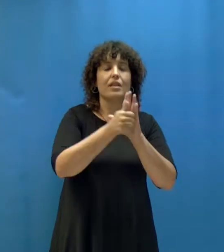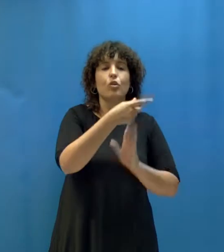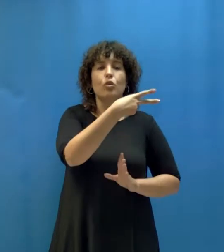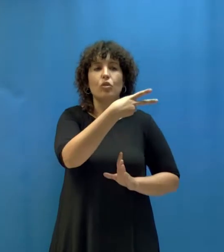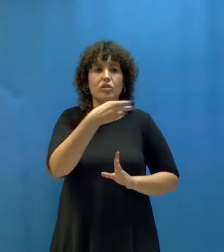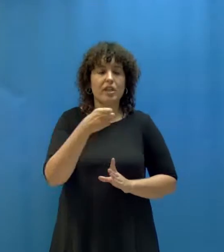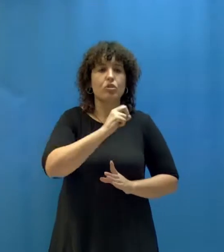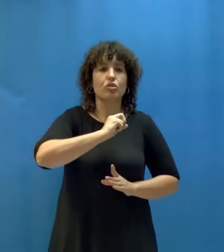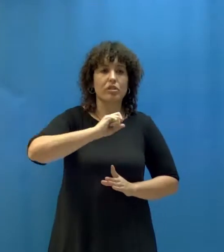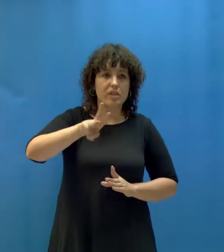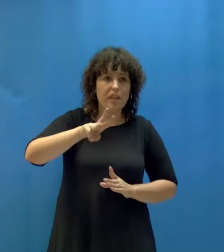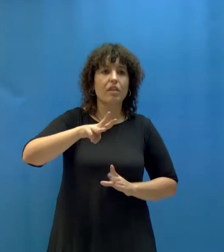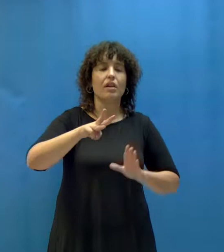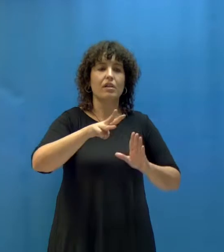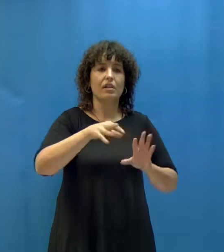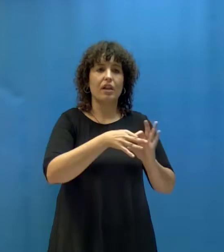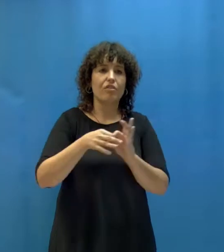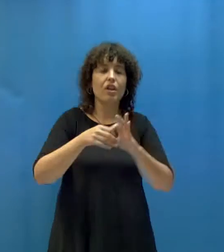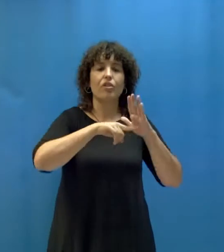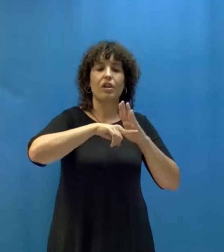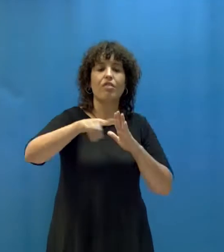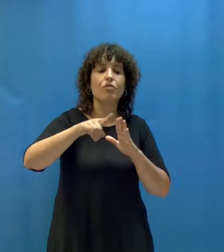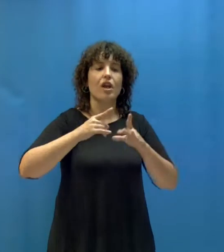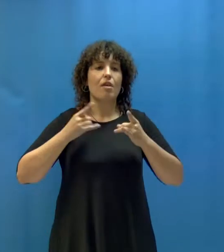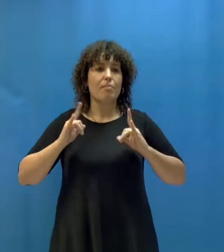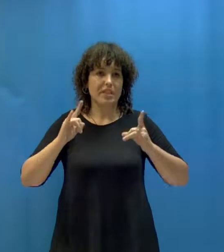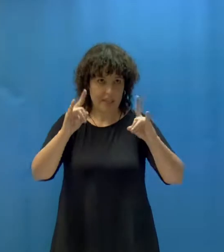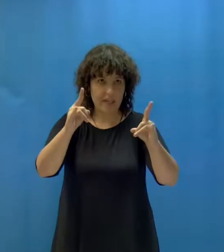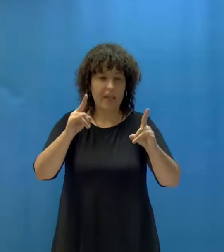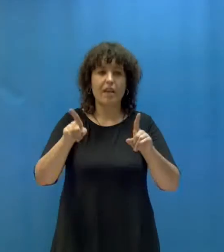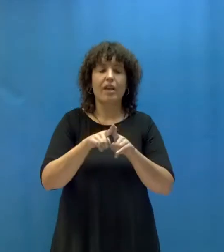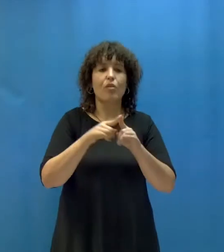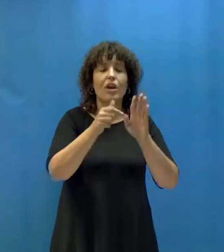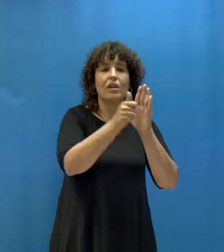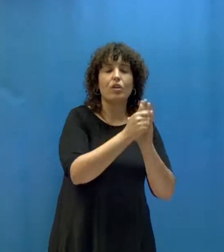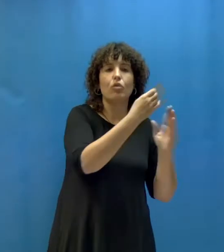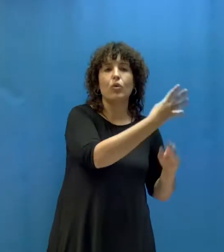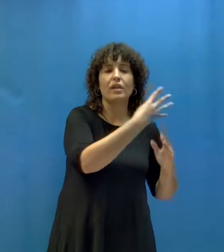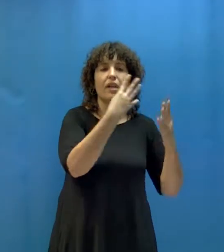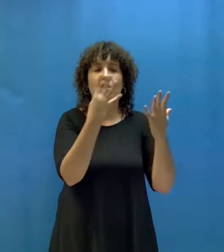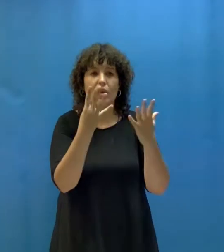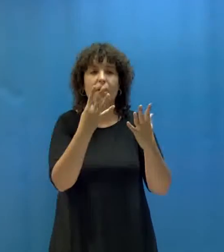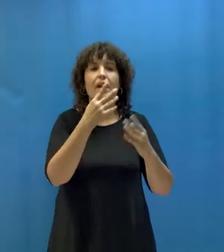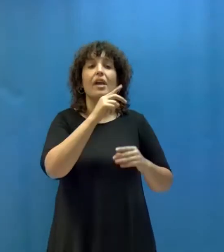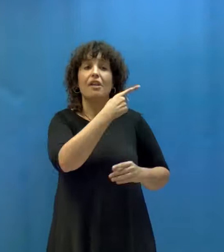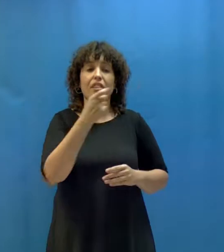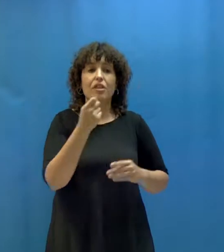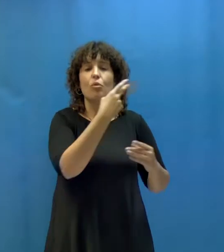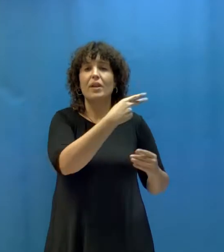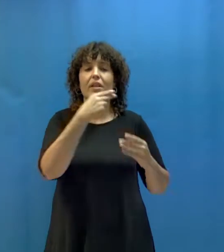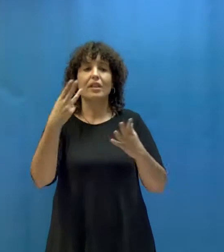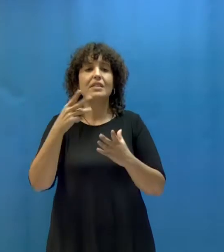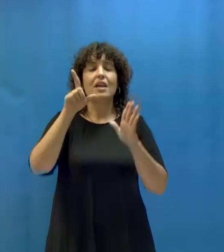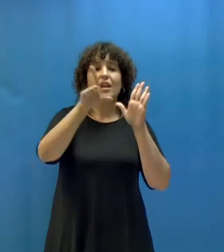de la Ley de Ordenación del Territorio, Urbanismo y Paisaje, así como los artículos 49 y 123 de la Ley Base de Régimen Local